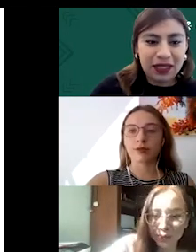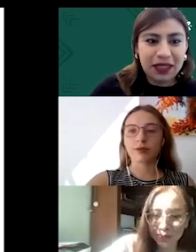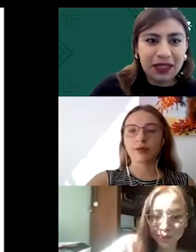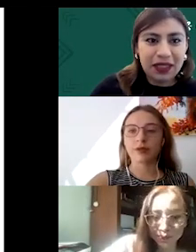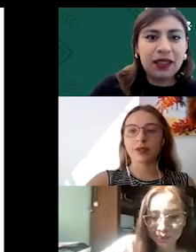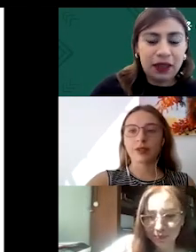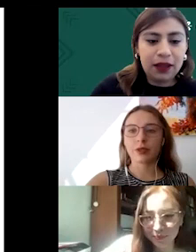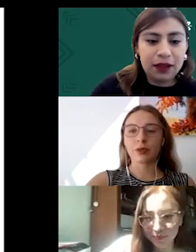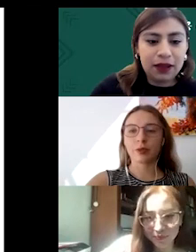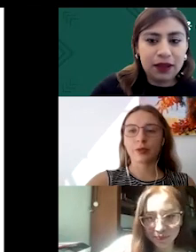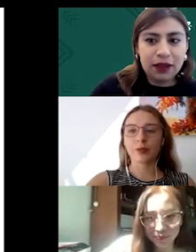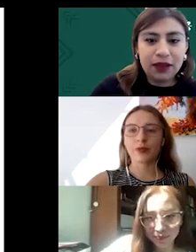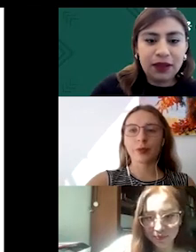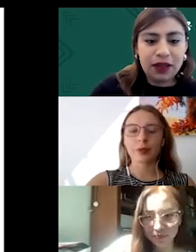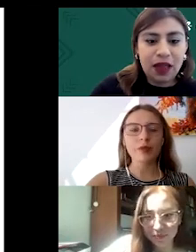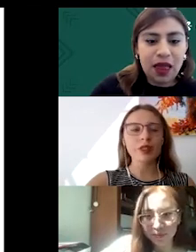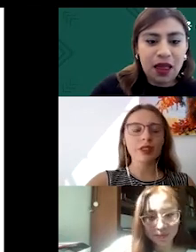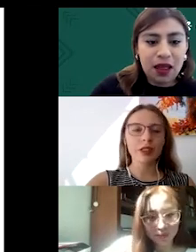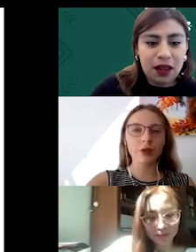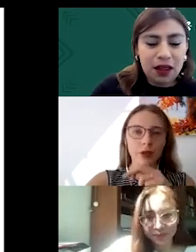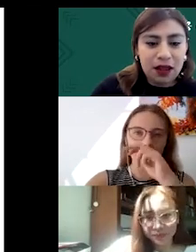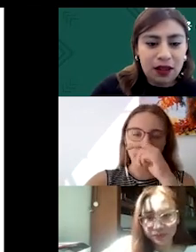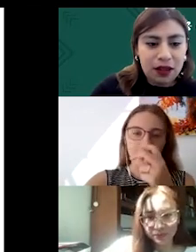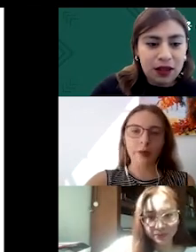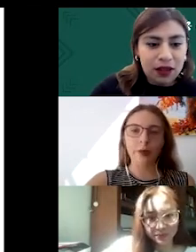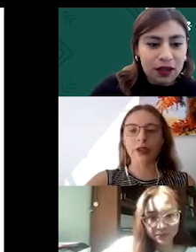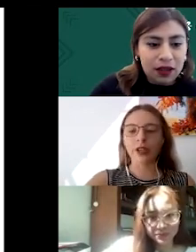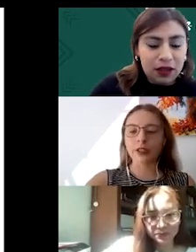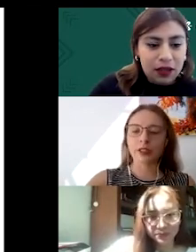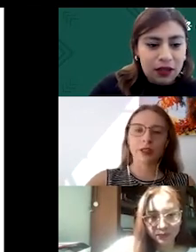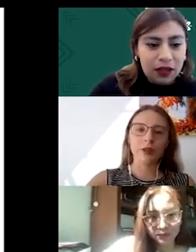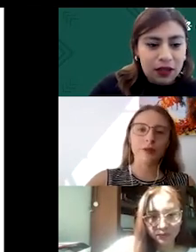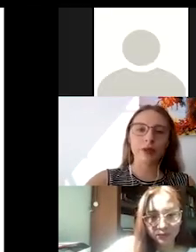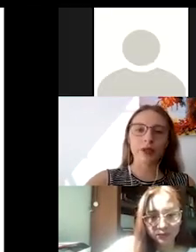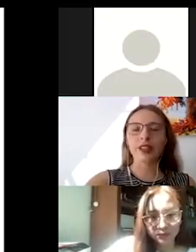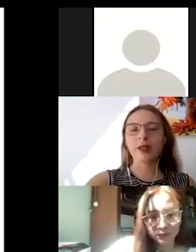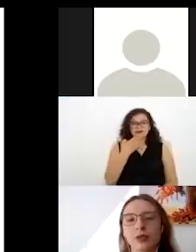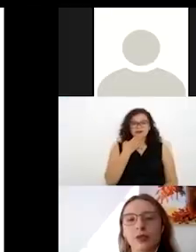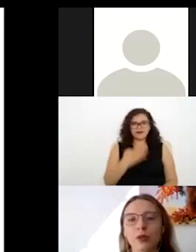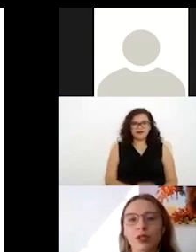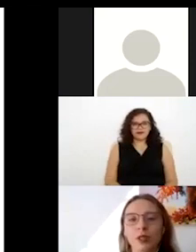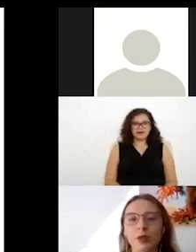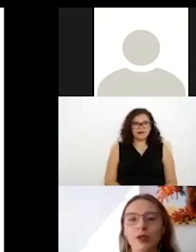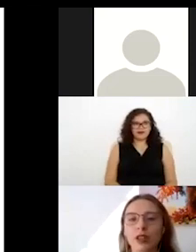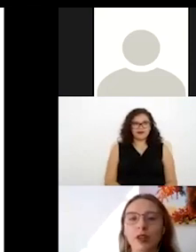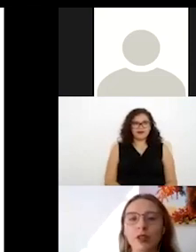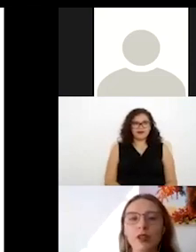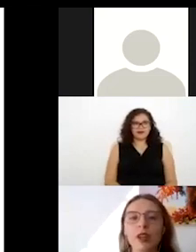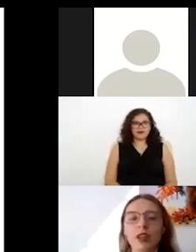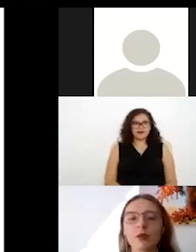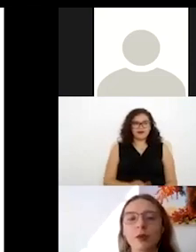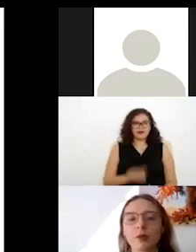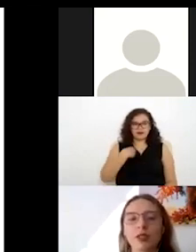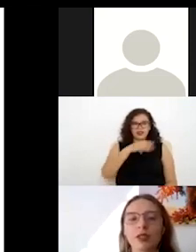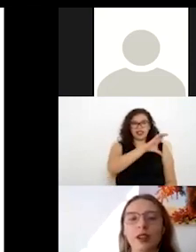ver. Sí, sí se ve. De lujo. Bueno, en este sentido, primero que nada, pues nosotros somos el despacho Krill Abogados